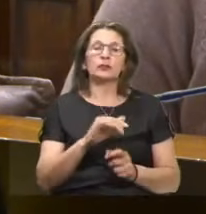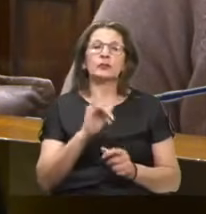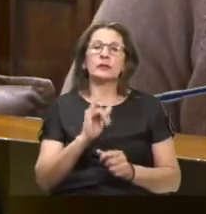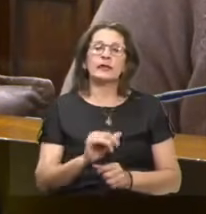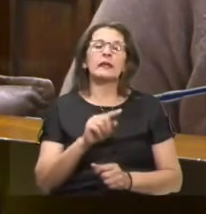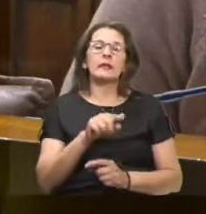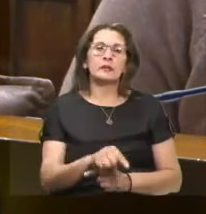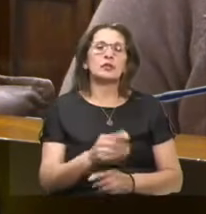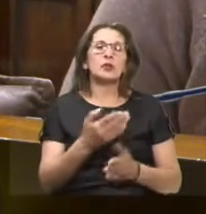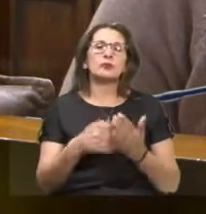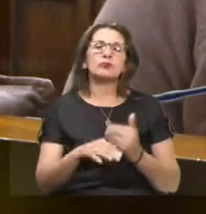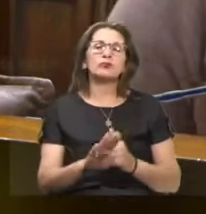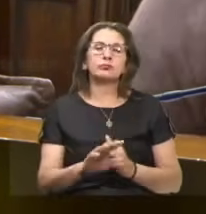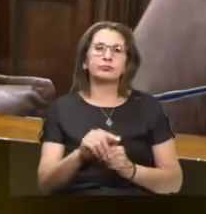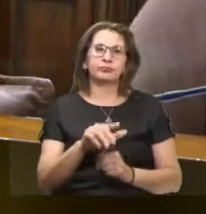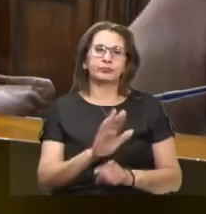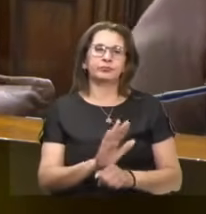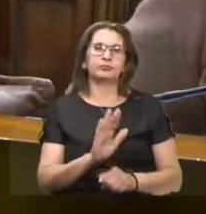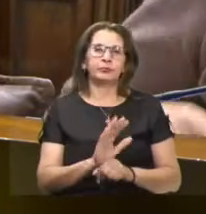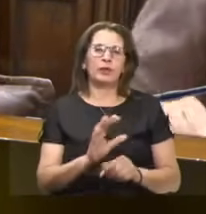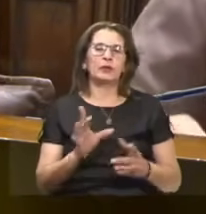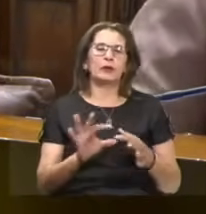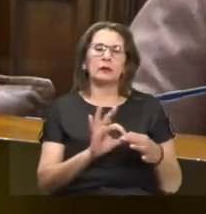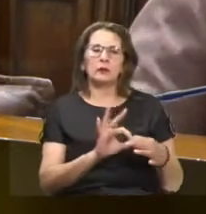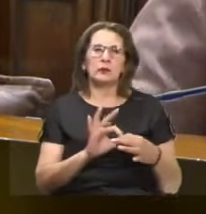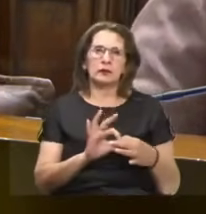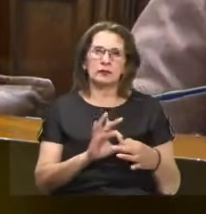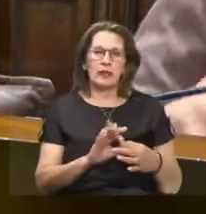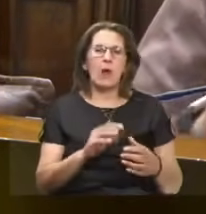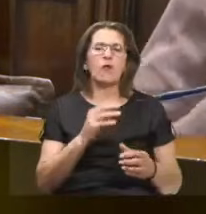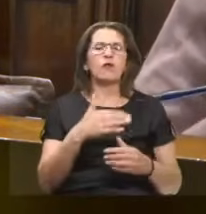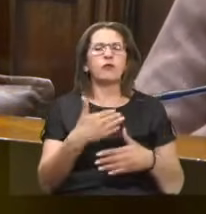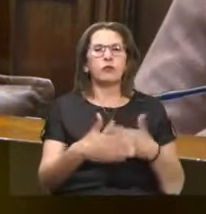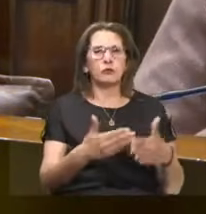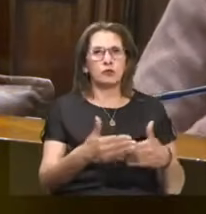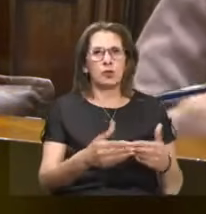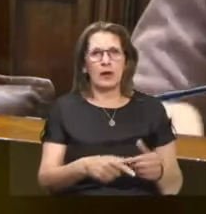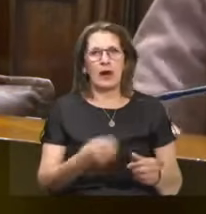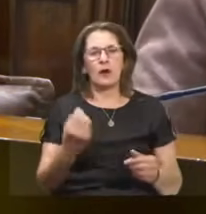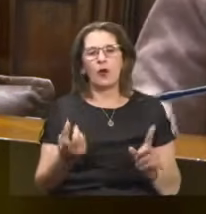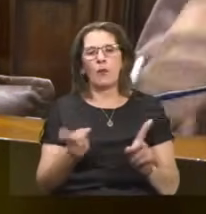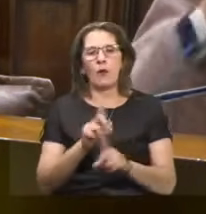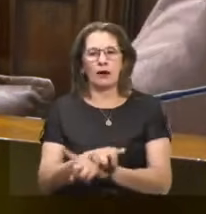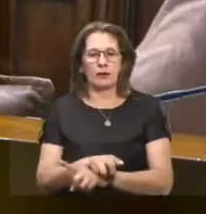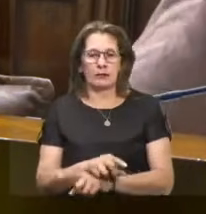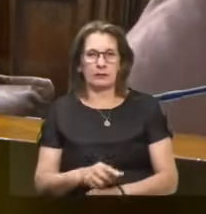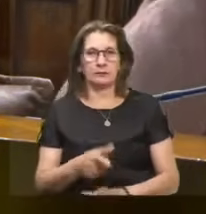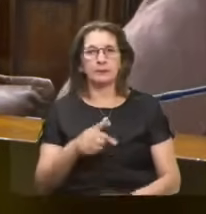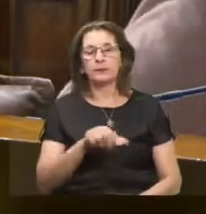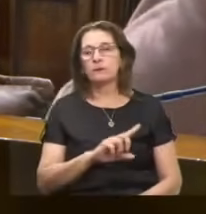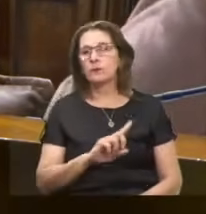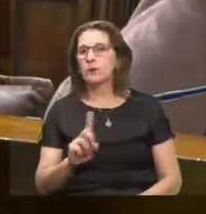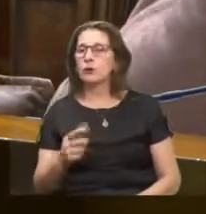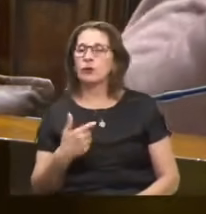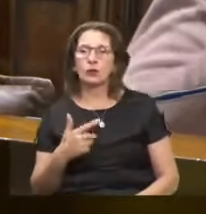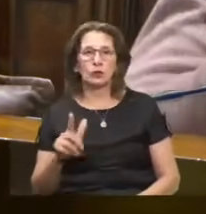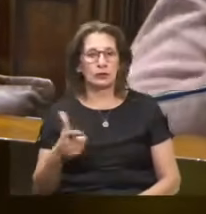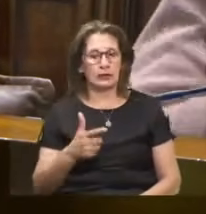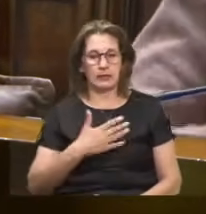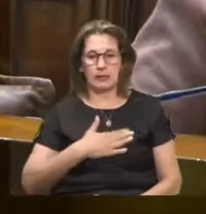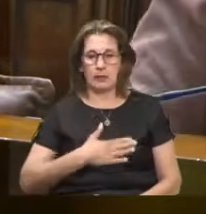da simplemente con la conexión sea funcional como contractual. No tenemos el